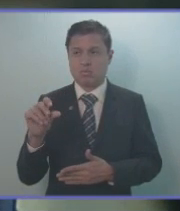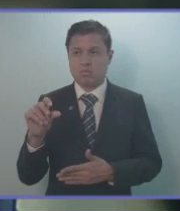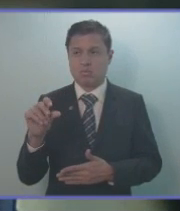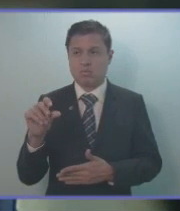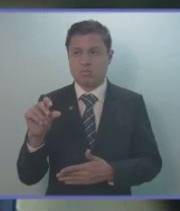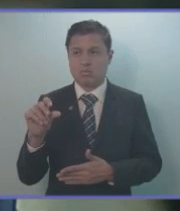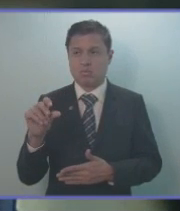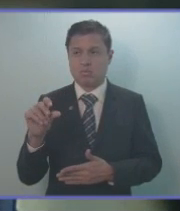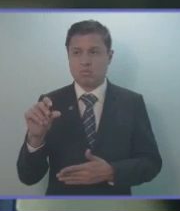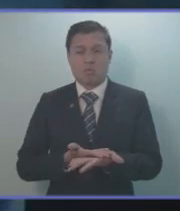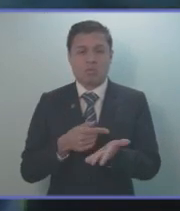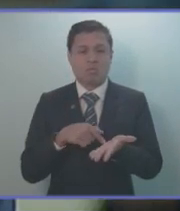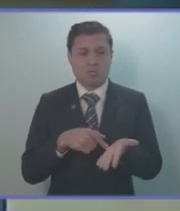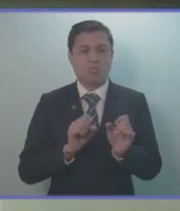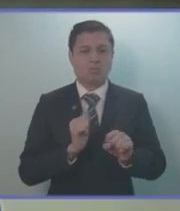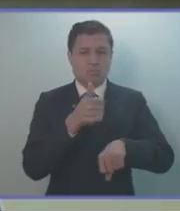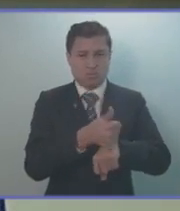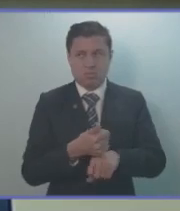fue ella la de la iniciativa